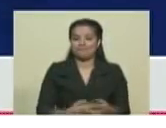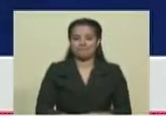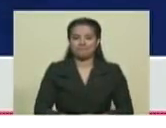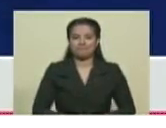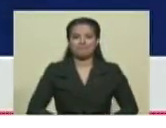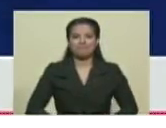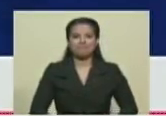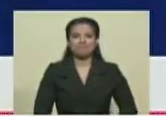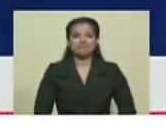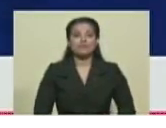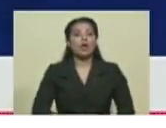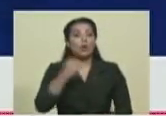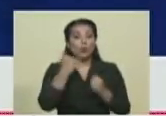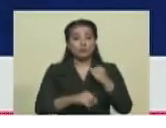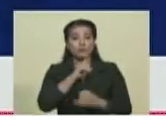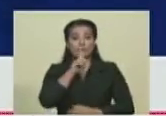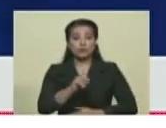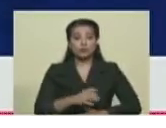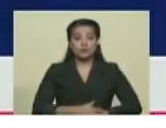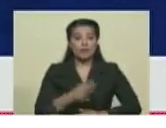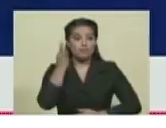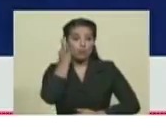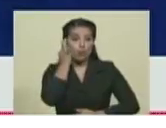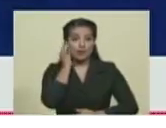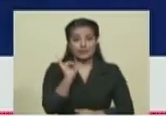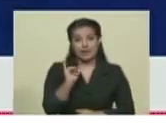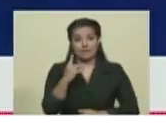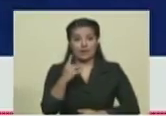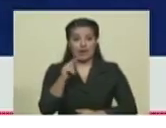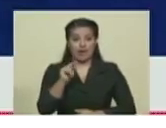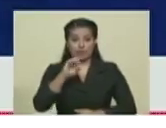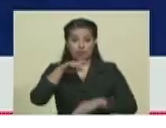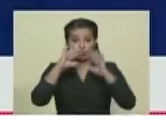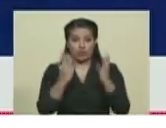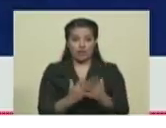Culminamos la ronda de preguntas con María Eugenia Domínguez, de YBKE Mundial.